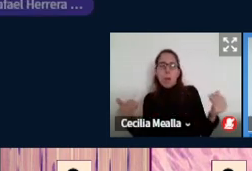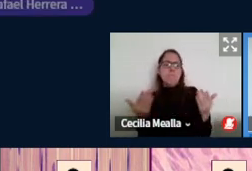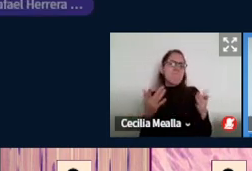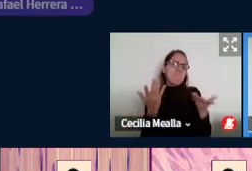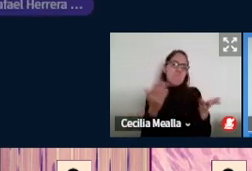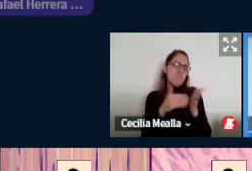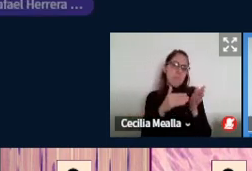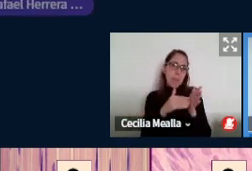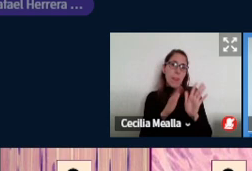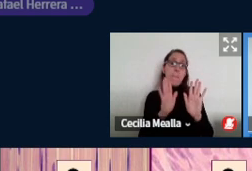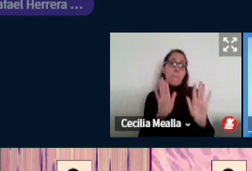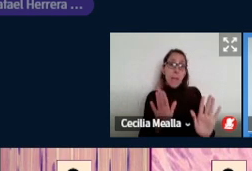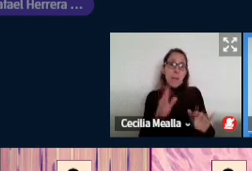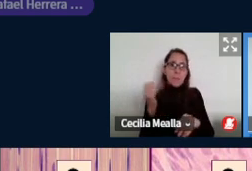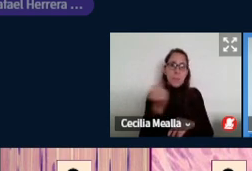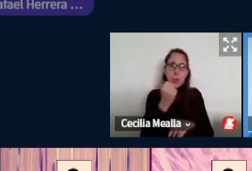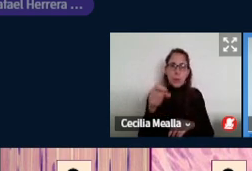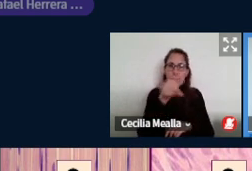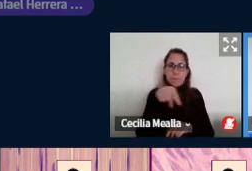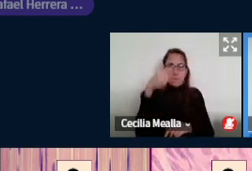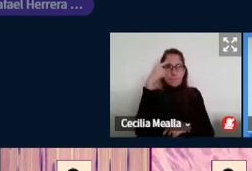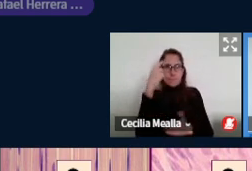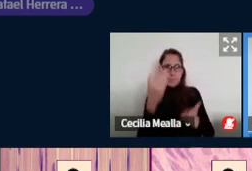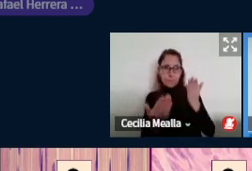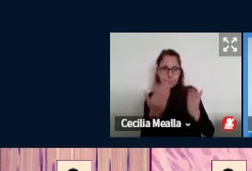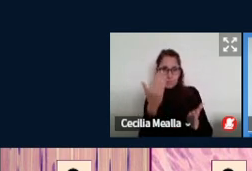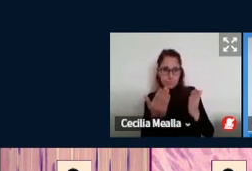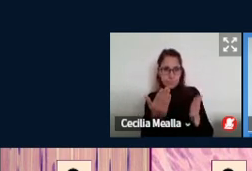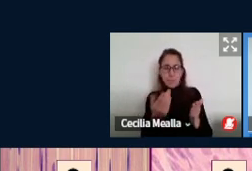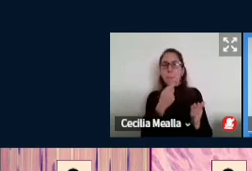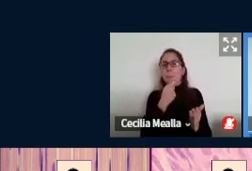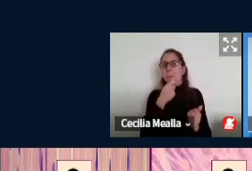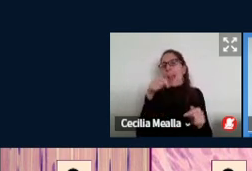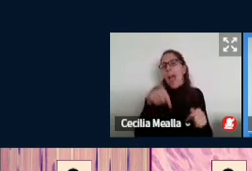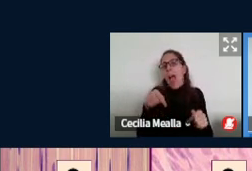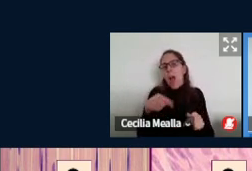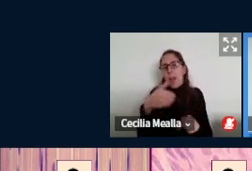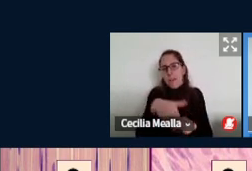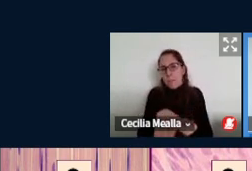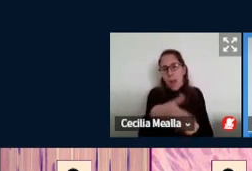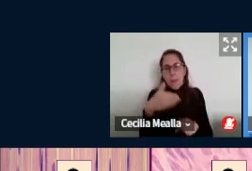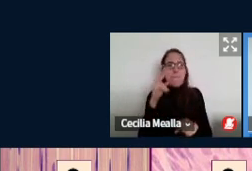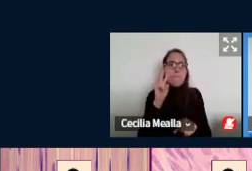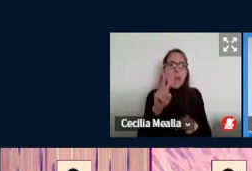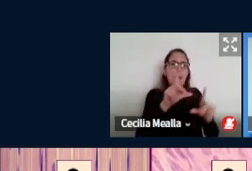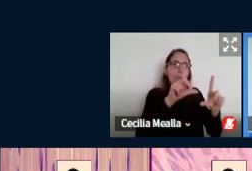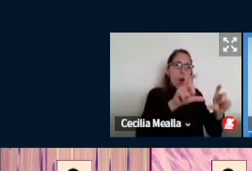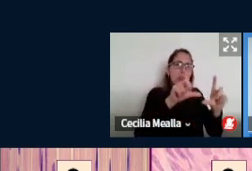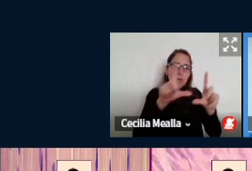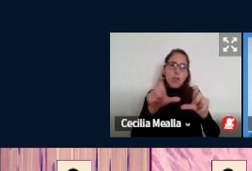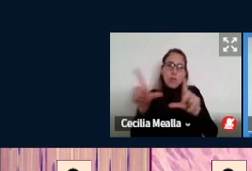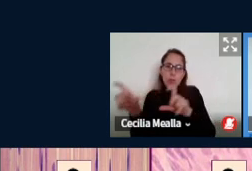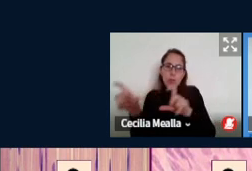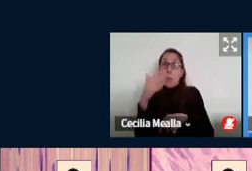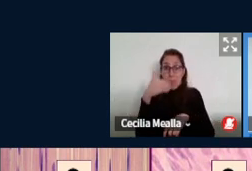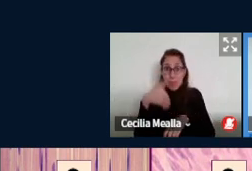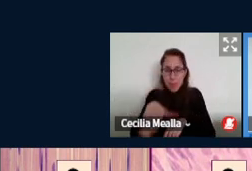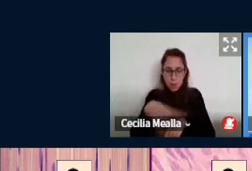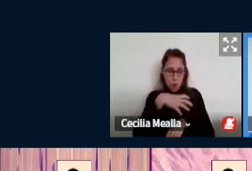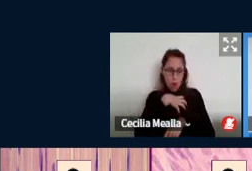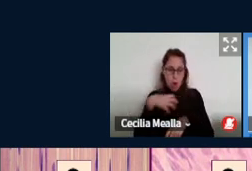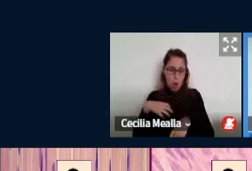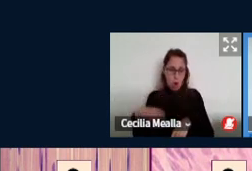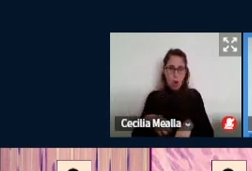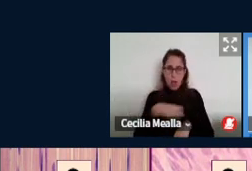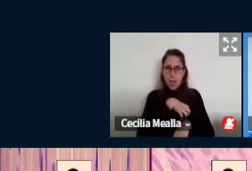siempre compárenlo a veces, o sea, no van a tener, si bien ustedes ahora van a ver imágenes así, pero después cuando vean en órganos y